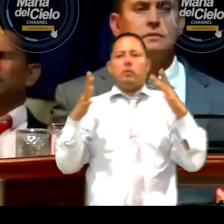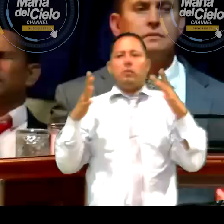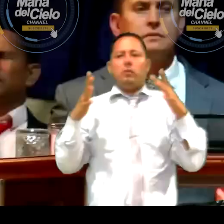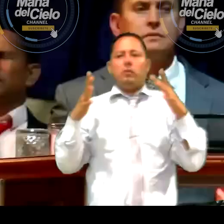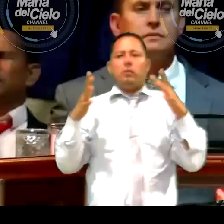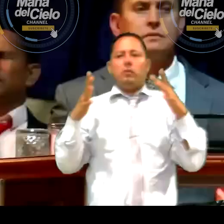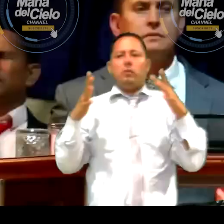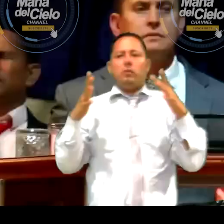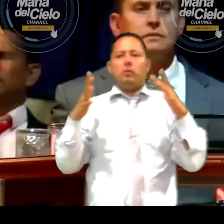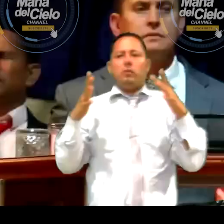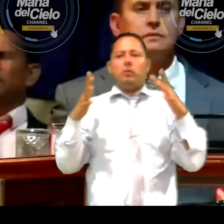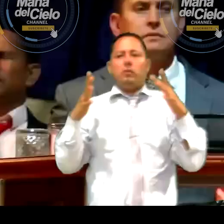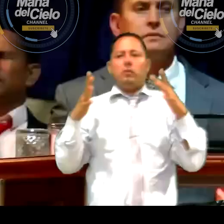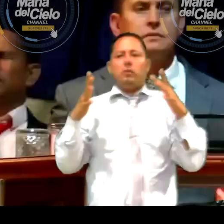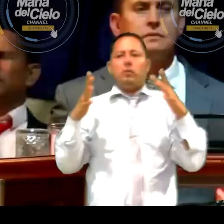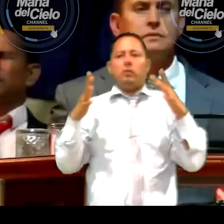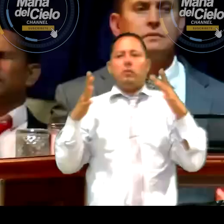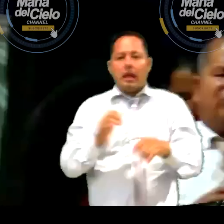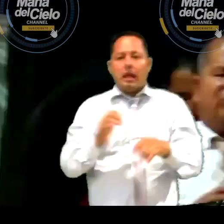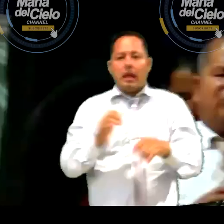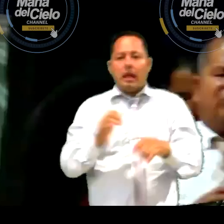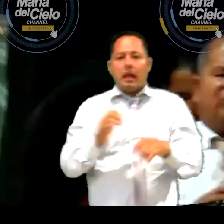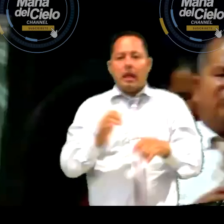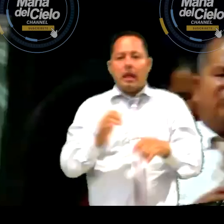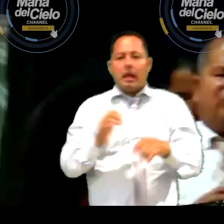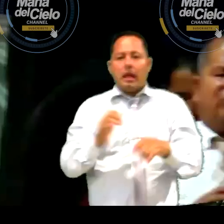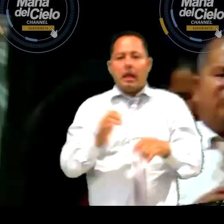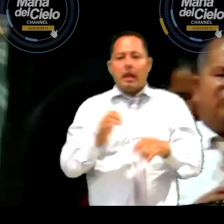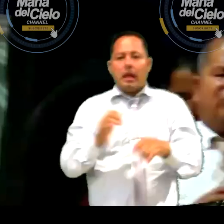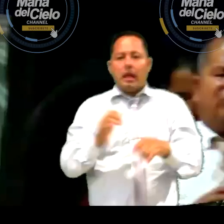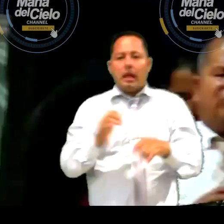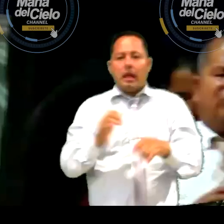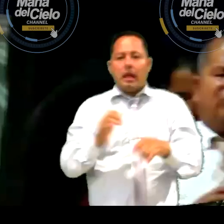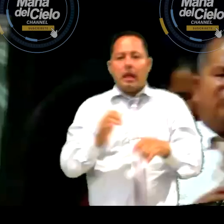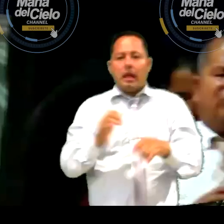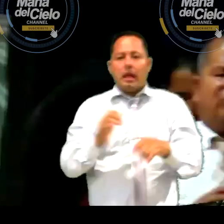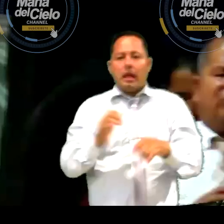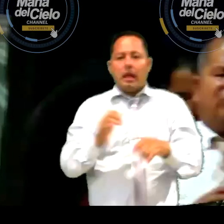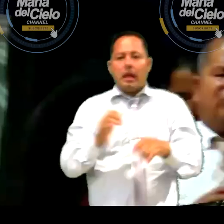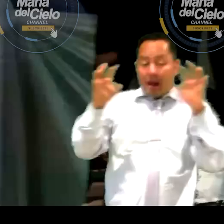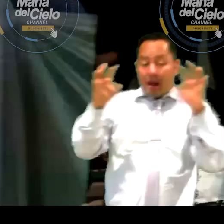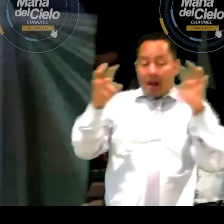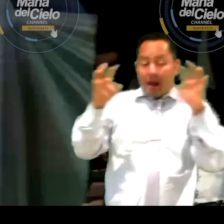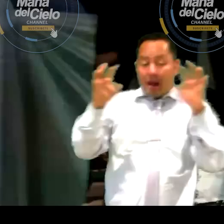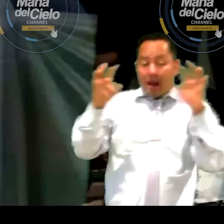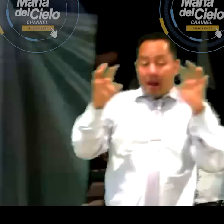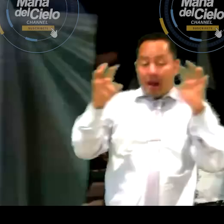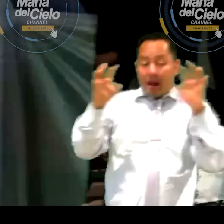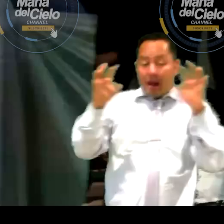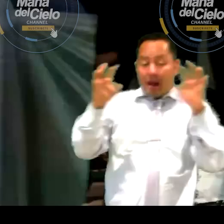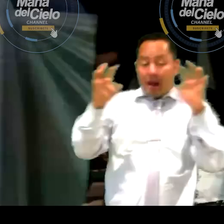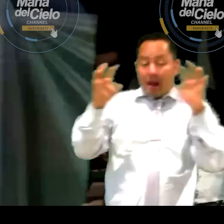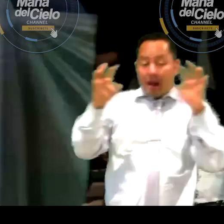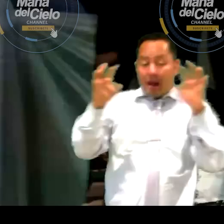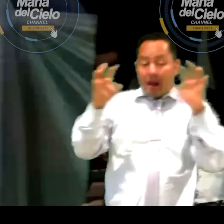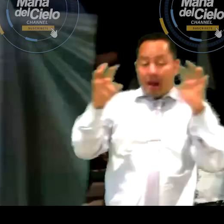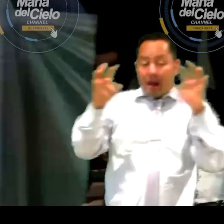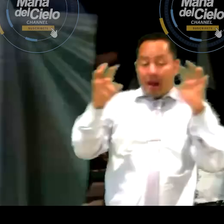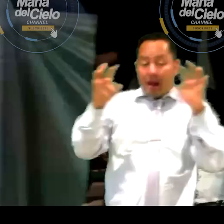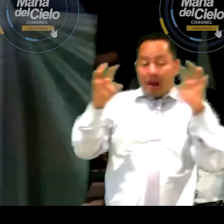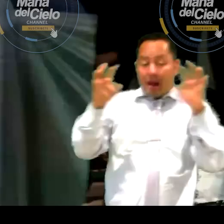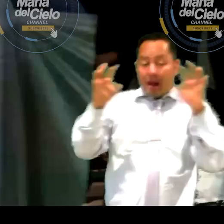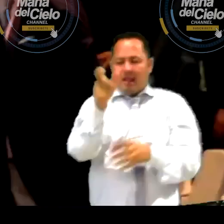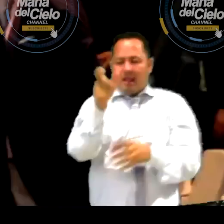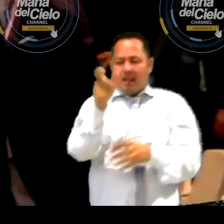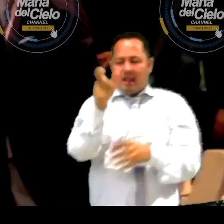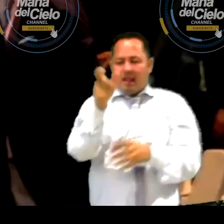Yo no sé si aquí hay pastores conmigo que quieran ver la gloria de Dios, que quieran imponer manos sobre algunas personas. Vamos a ver la